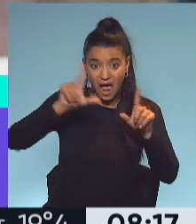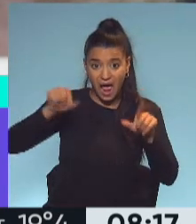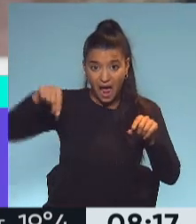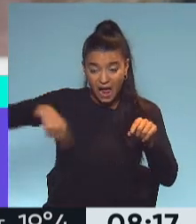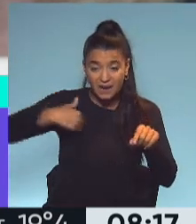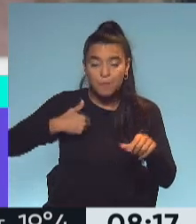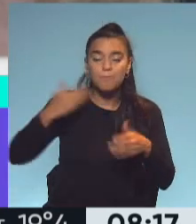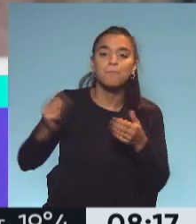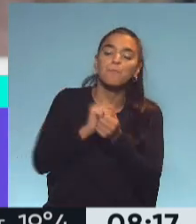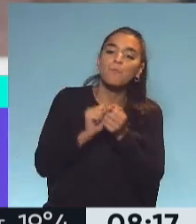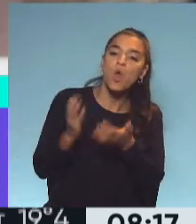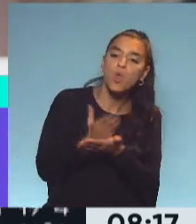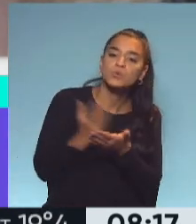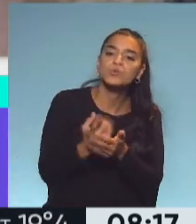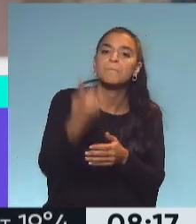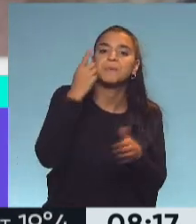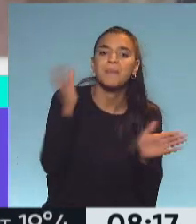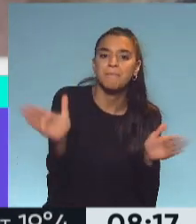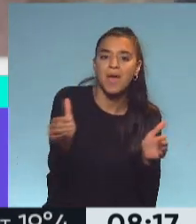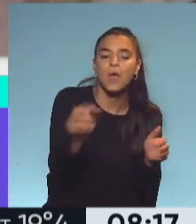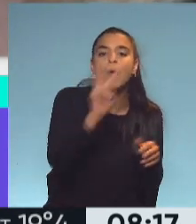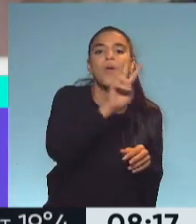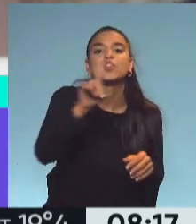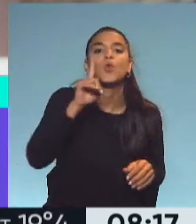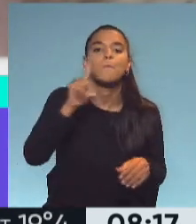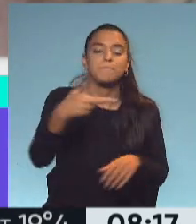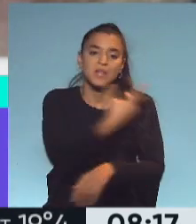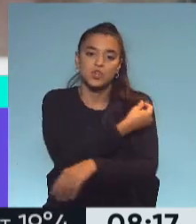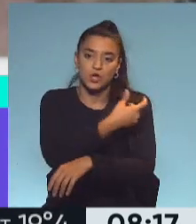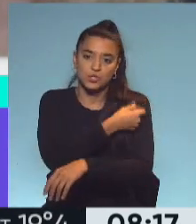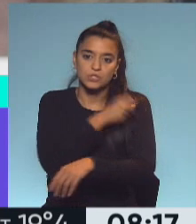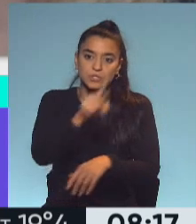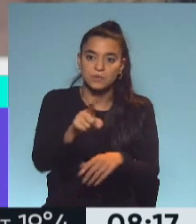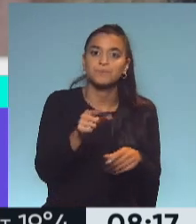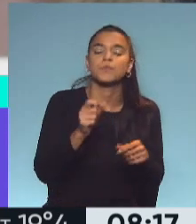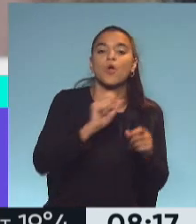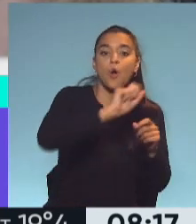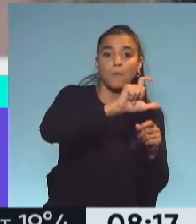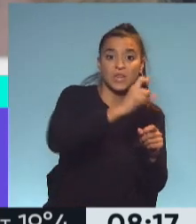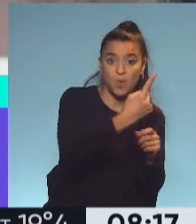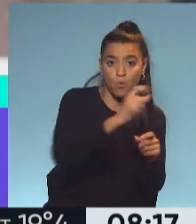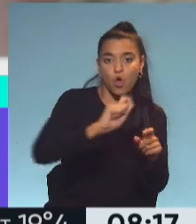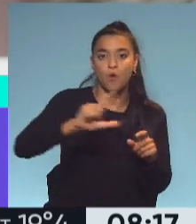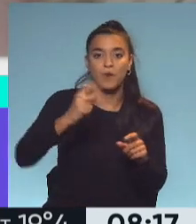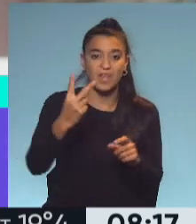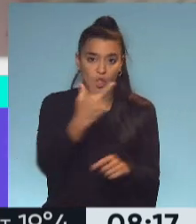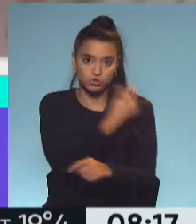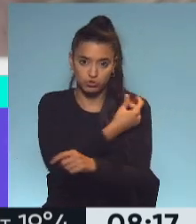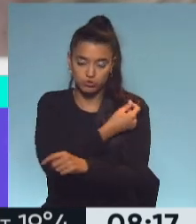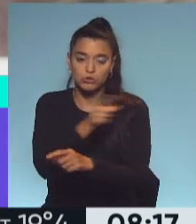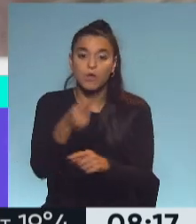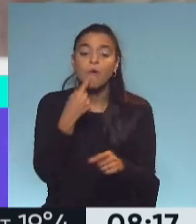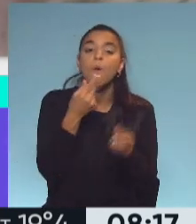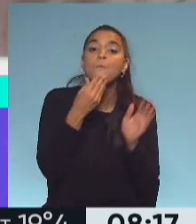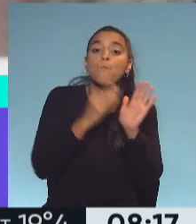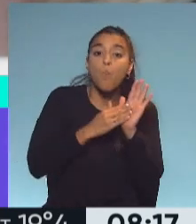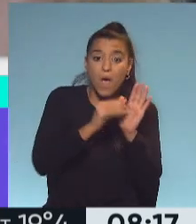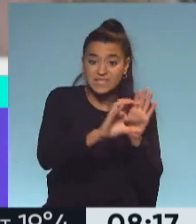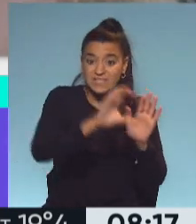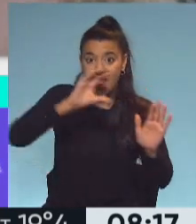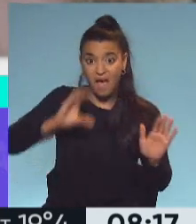la producción del primer lote de 21.000 dosis del componente 1 y el componente 2. Una muestra de esos dos